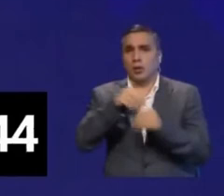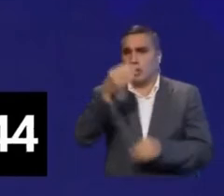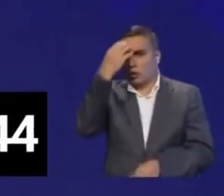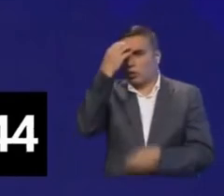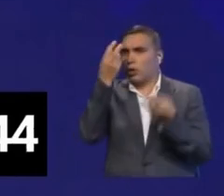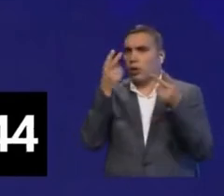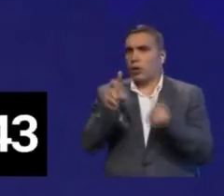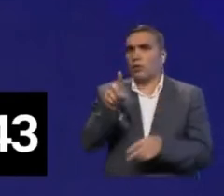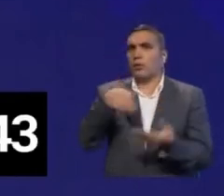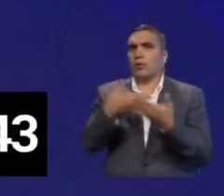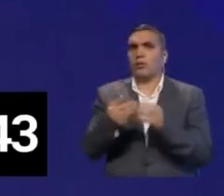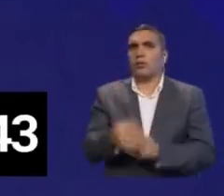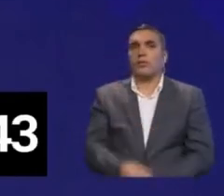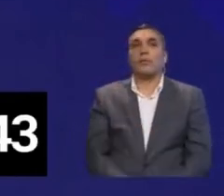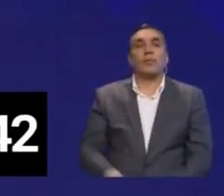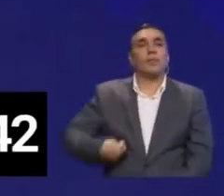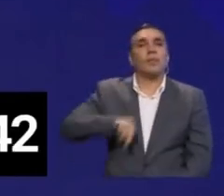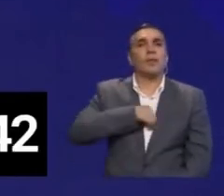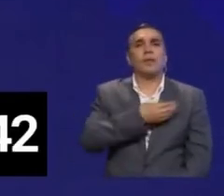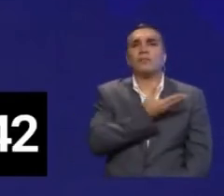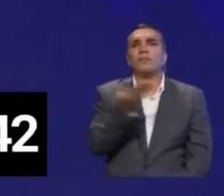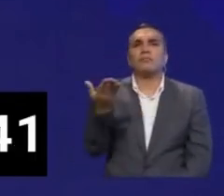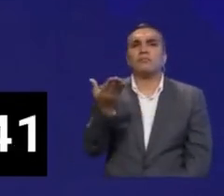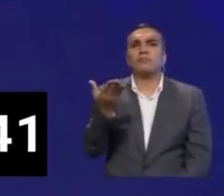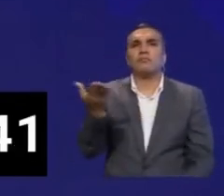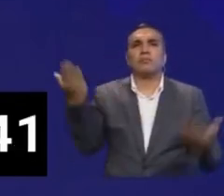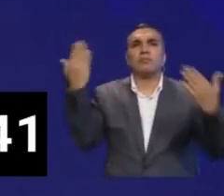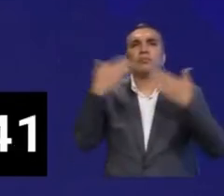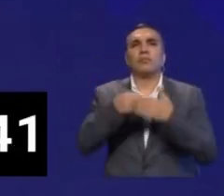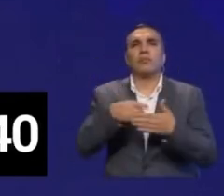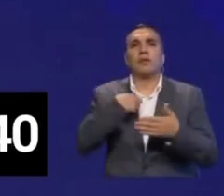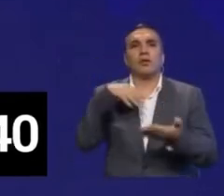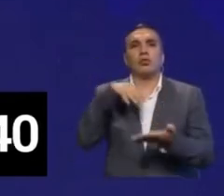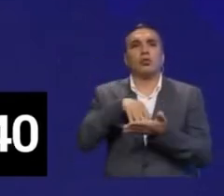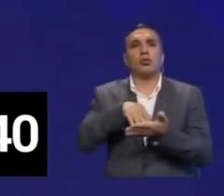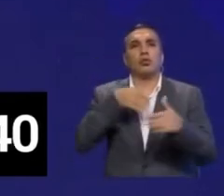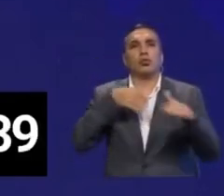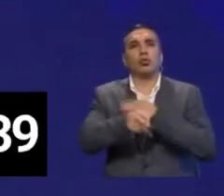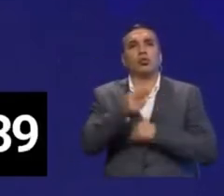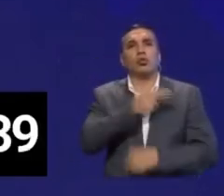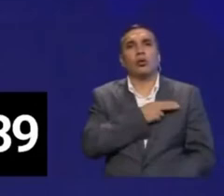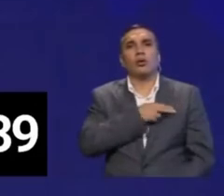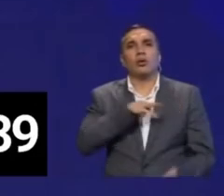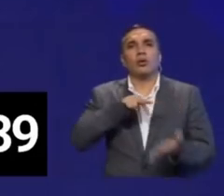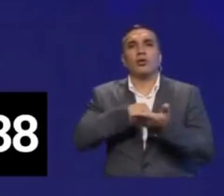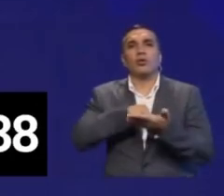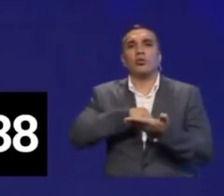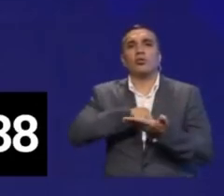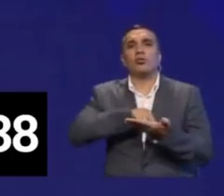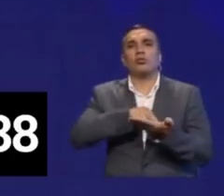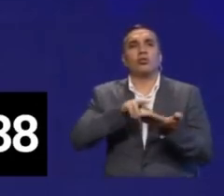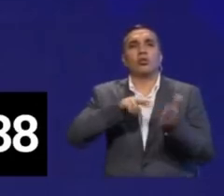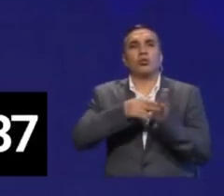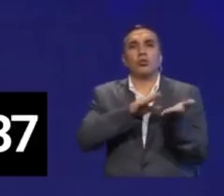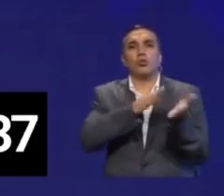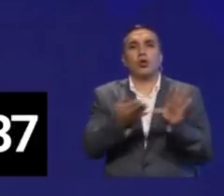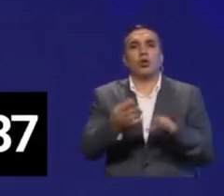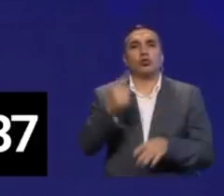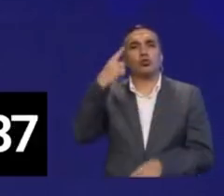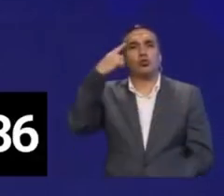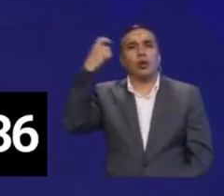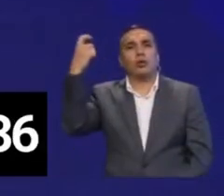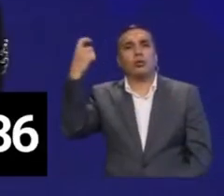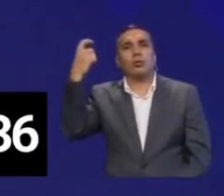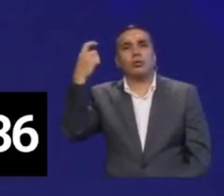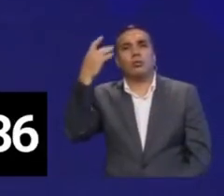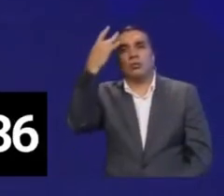también, ecuatorianos, vamos a eliminar la prueba ser bachiller, la prueba matasueños de los jóvenes, para ustedes jóvenes, para poder